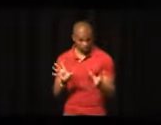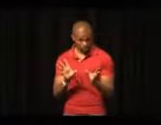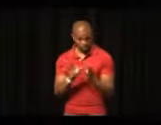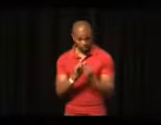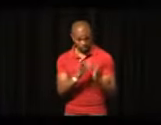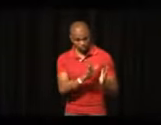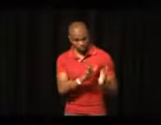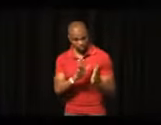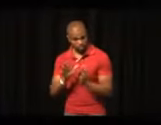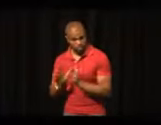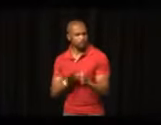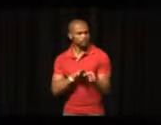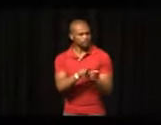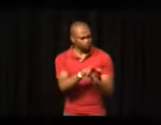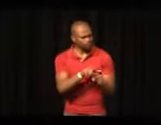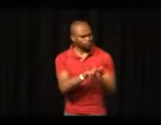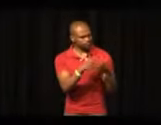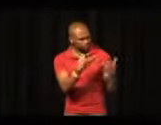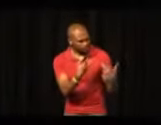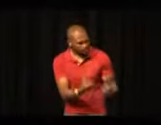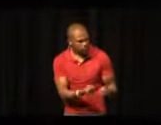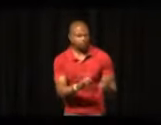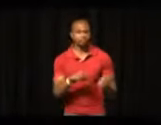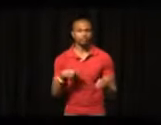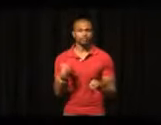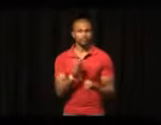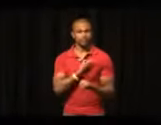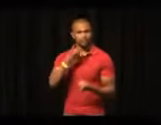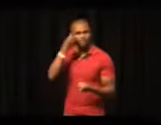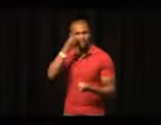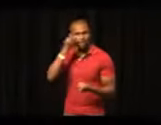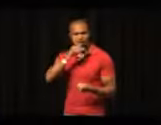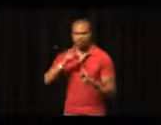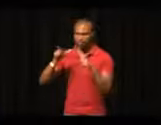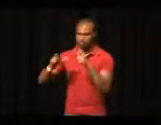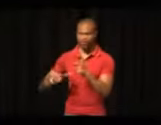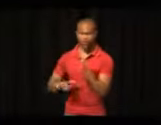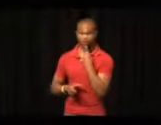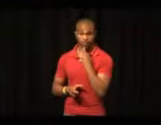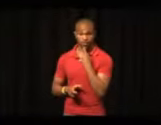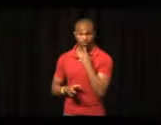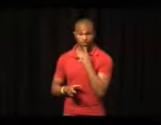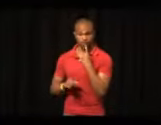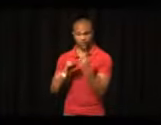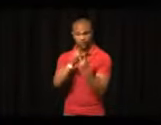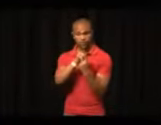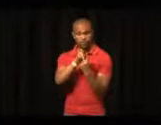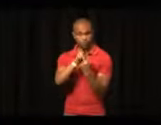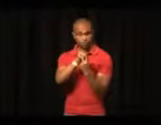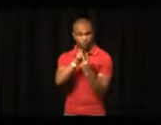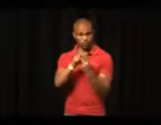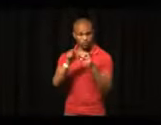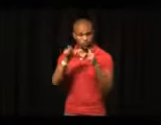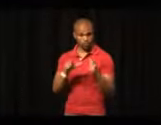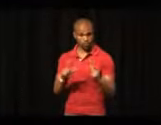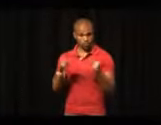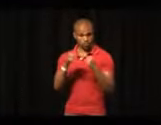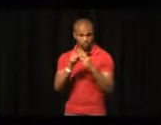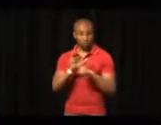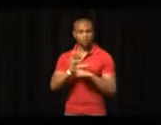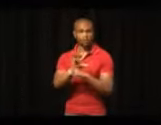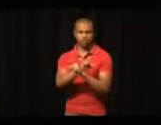resultados, procesos de convencimiento. En la experiencia que tuvimos en Campinas, las dos entidades que